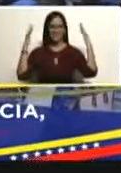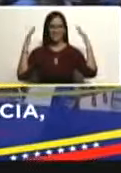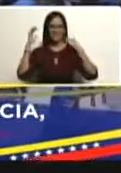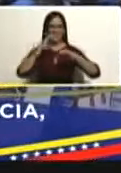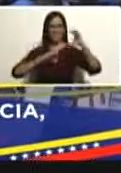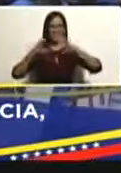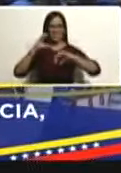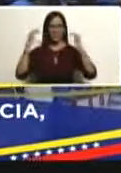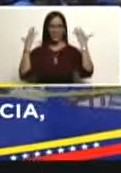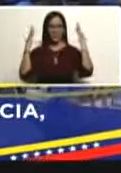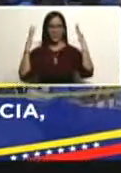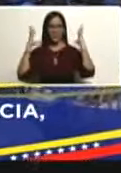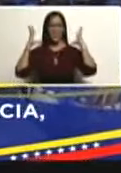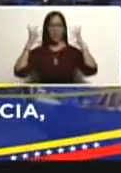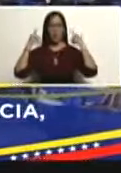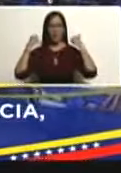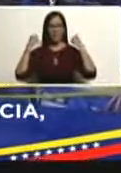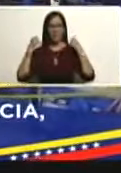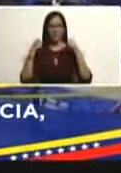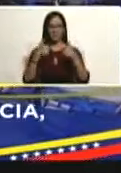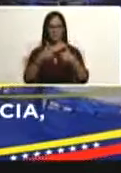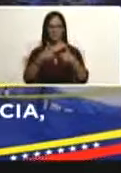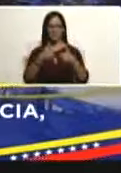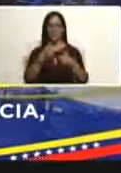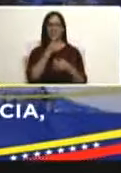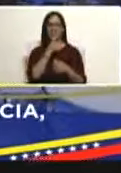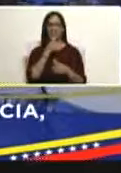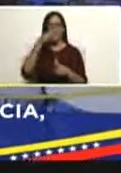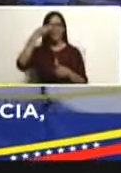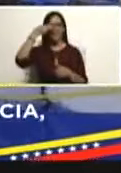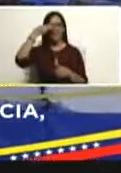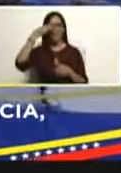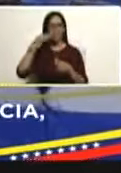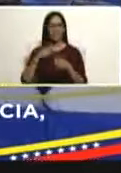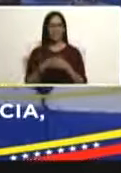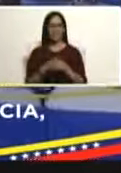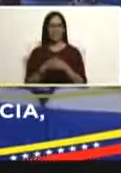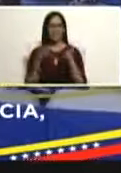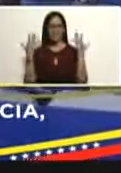Científico caraquista, está muy bien. ¿Quiénes son los magallaneros aquí?